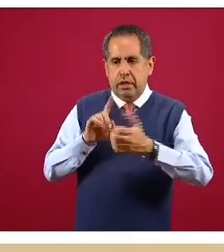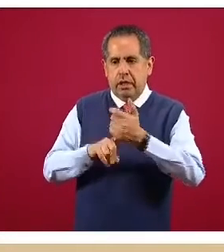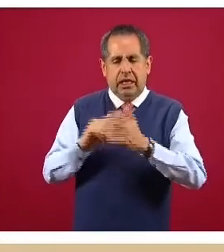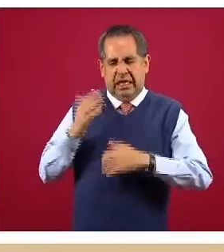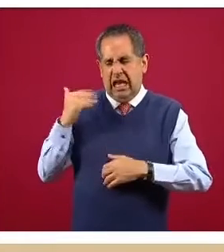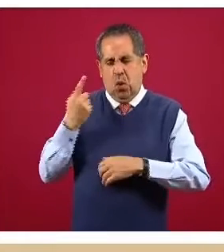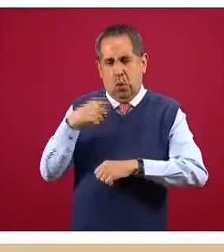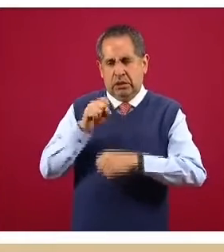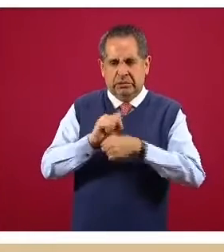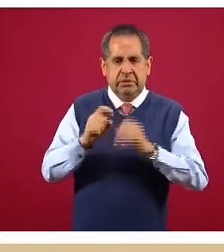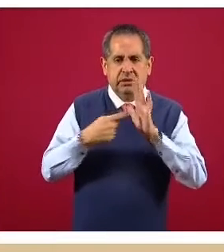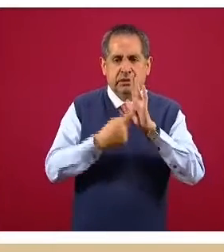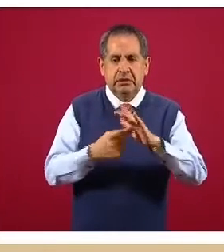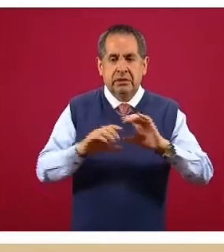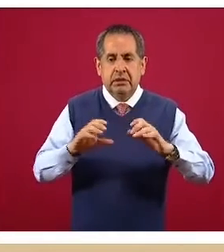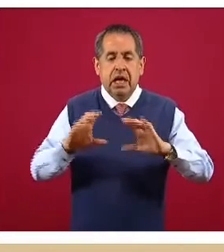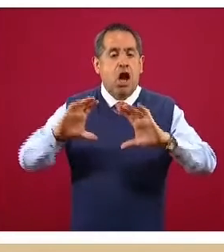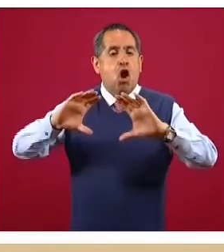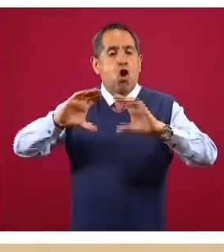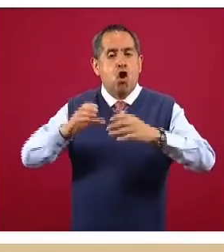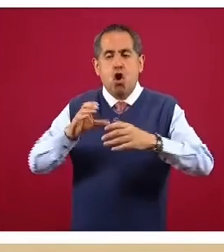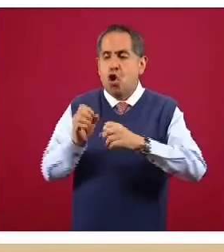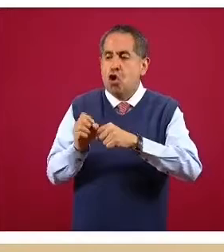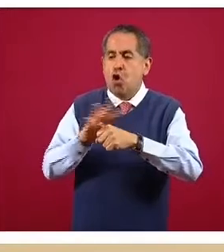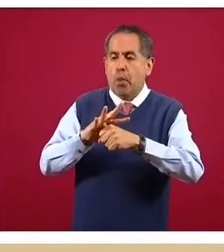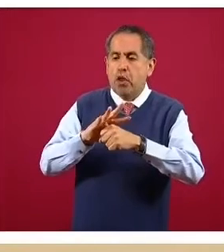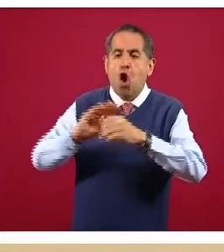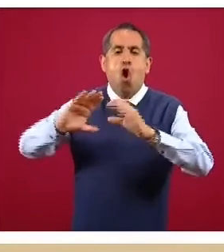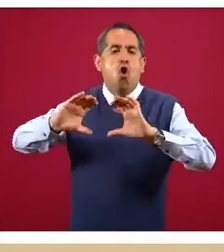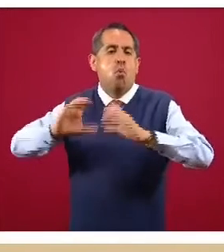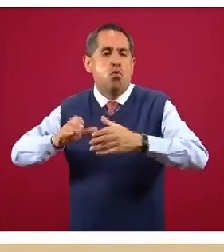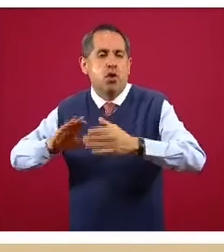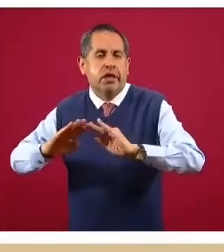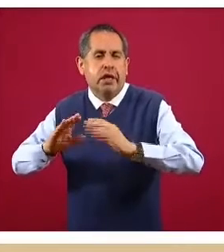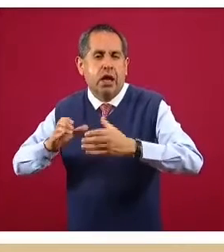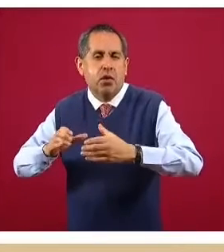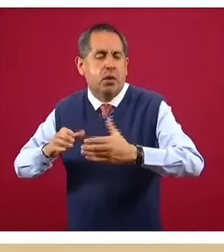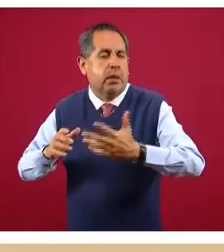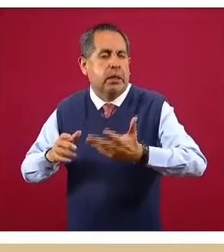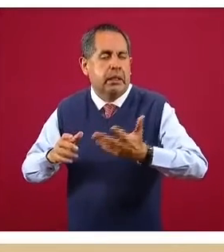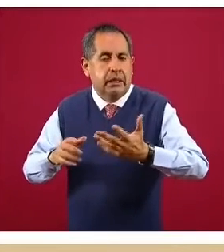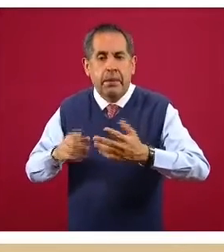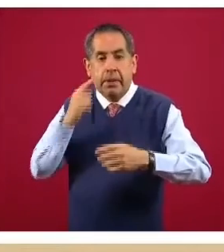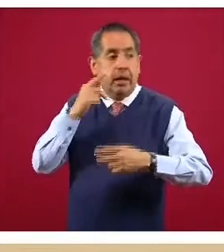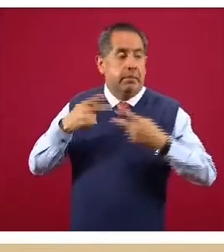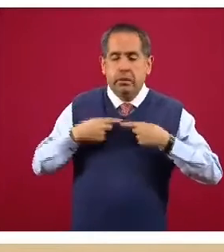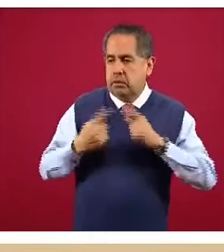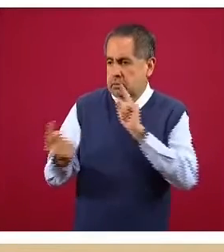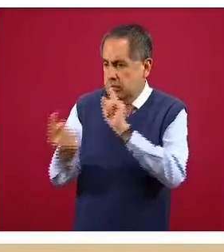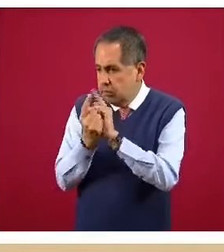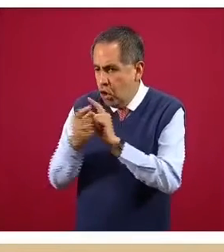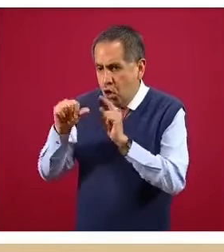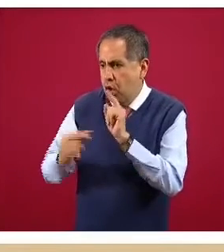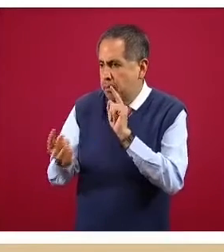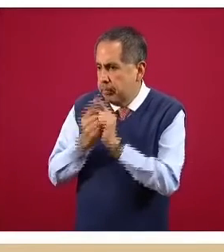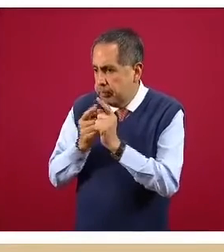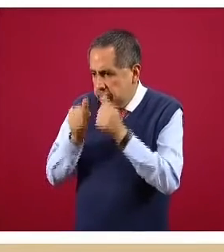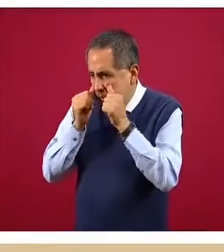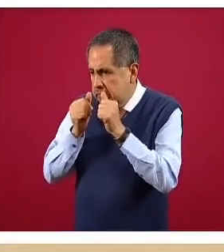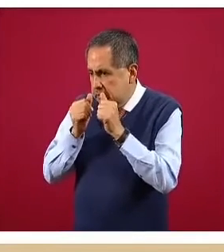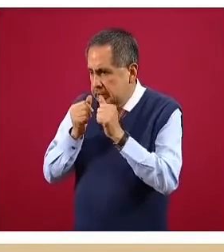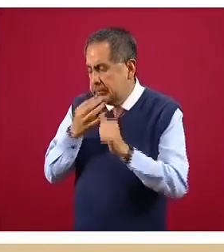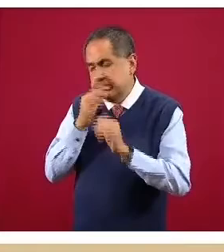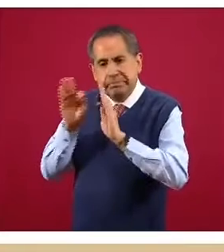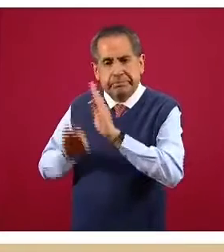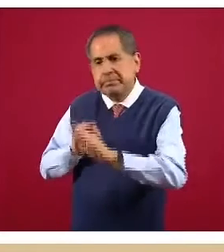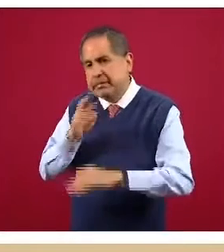una semana, es el COVID comunitario, que también lo que está reforzando es precisamente el primer nivel de atención. Y creemos que estos 3